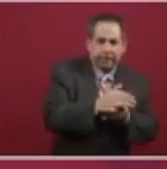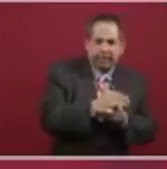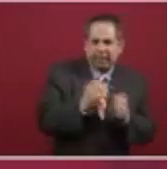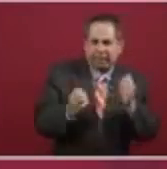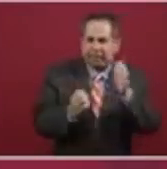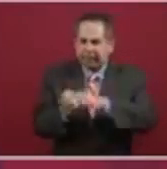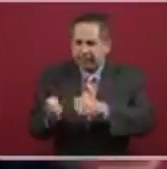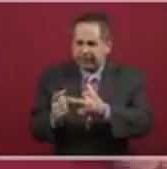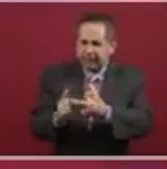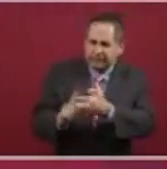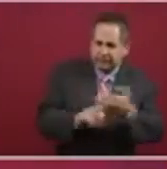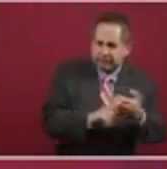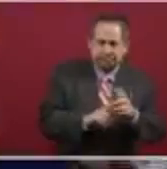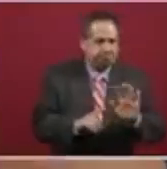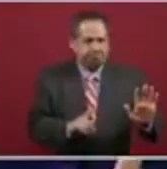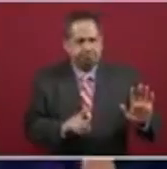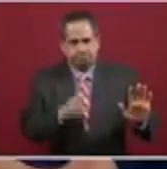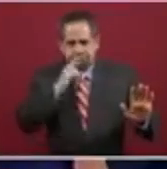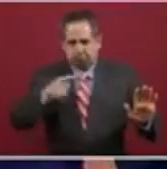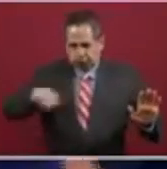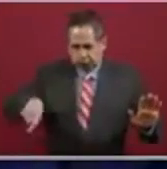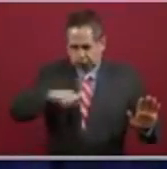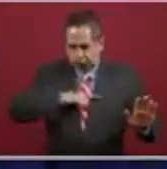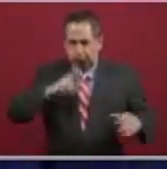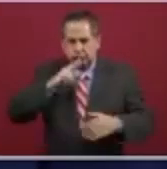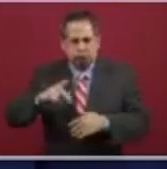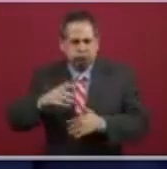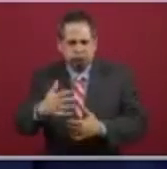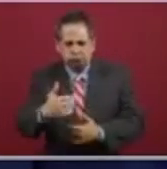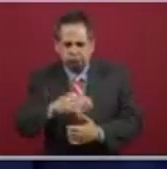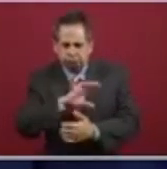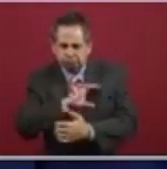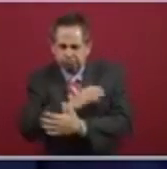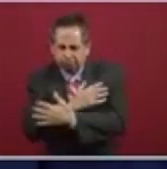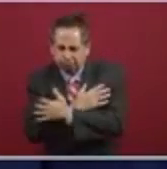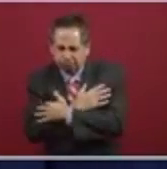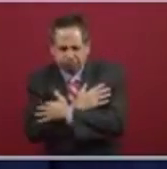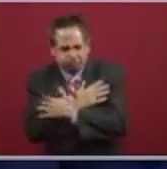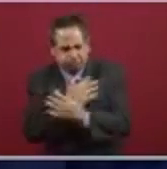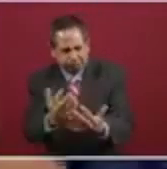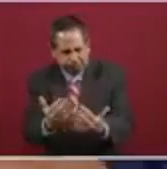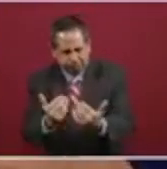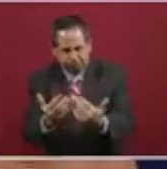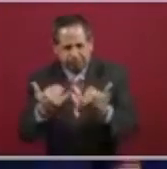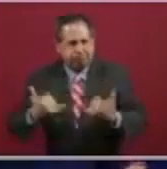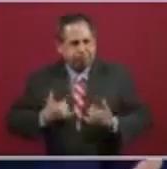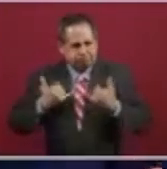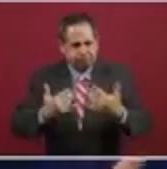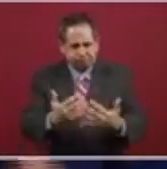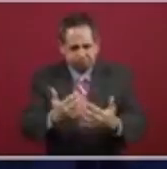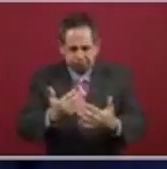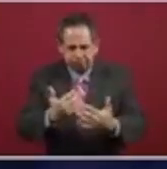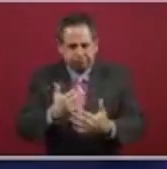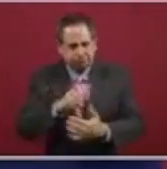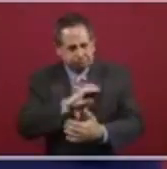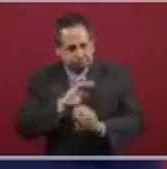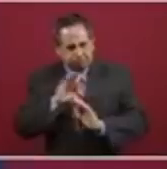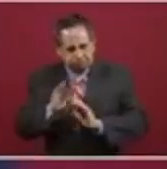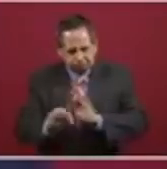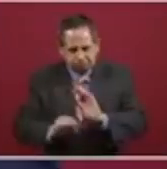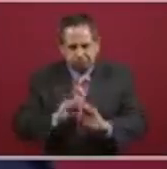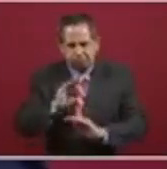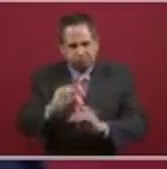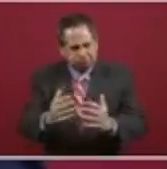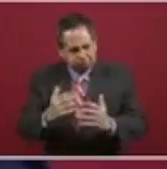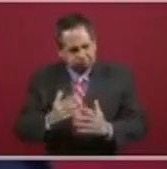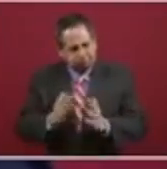enganche, que nosotros los abracemos, los convoquemos a